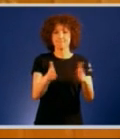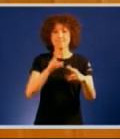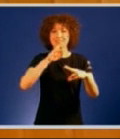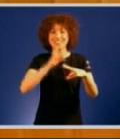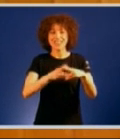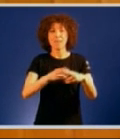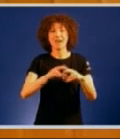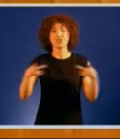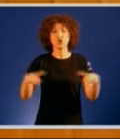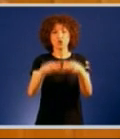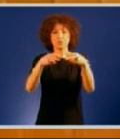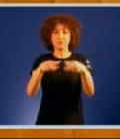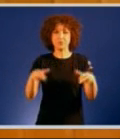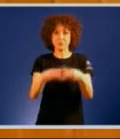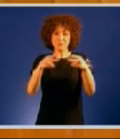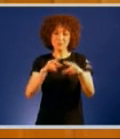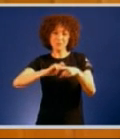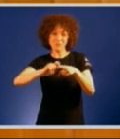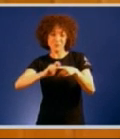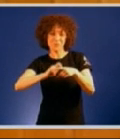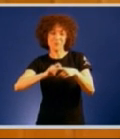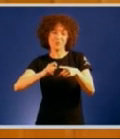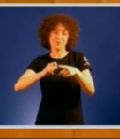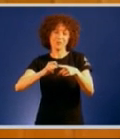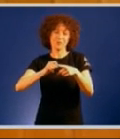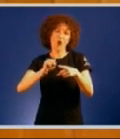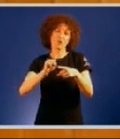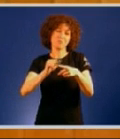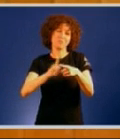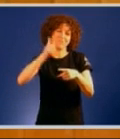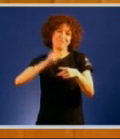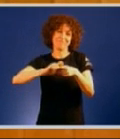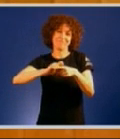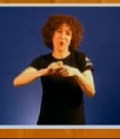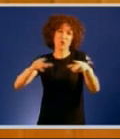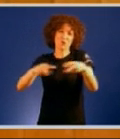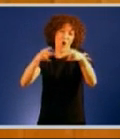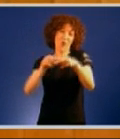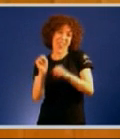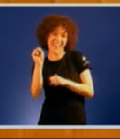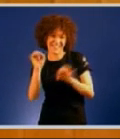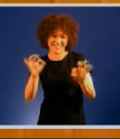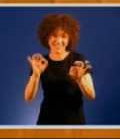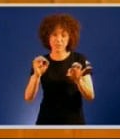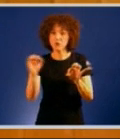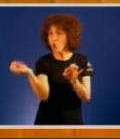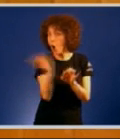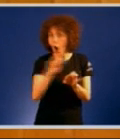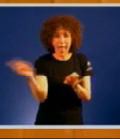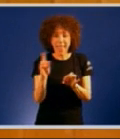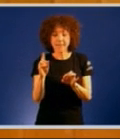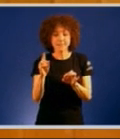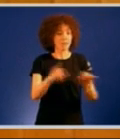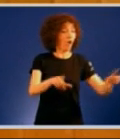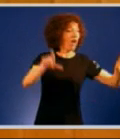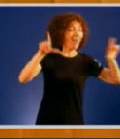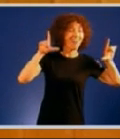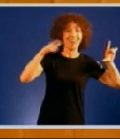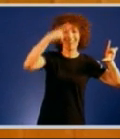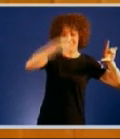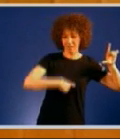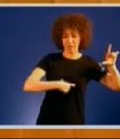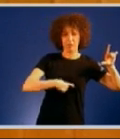socialista, no para un supuesto capitalismo de rostro humano. Nos reiteramos en que ese rostro humano no es posible, y menos cuando